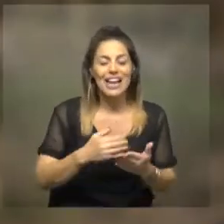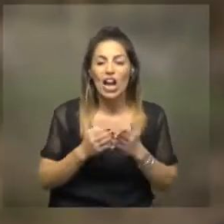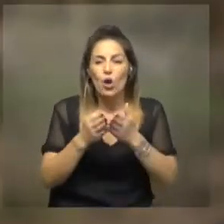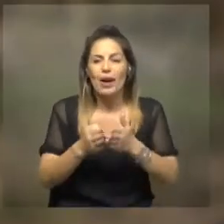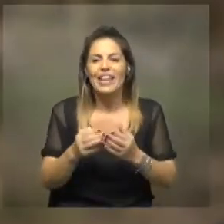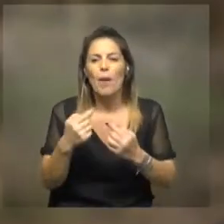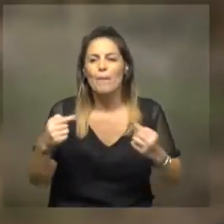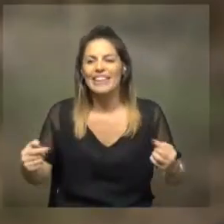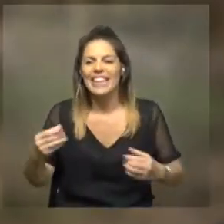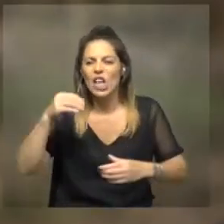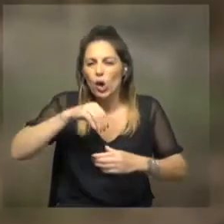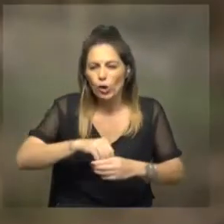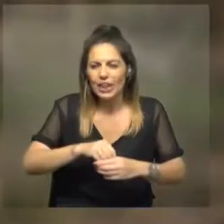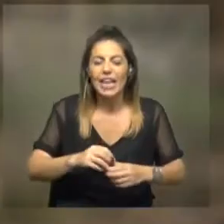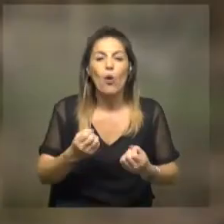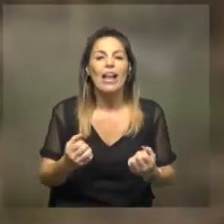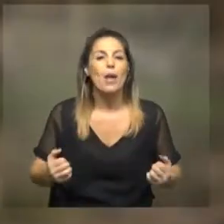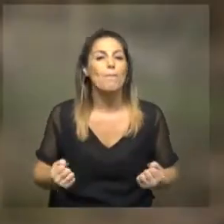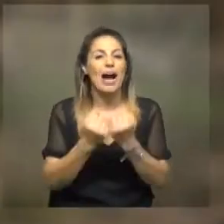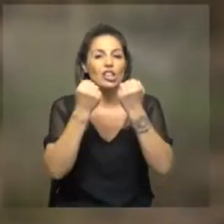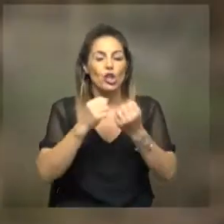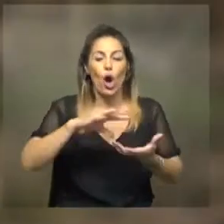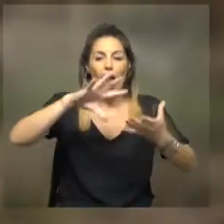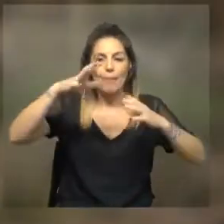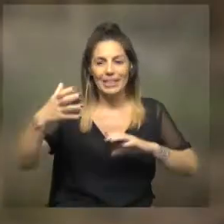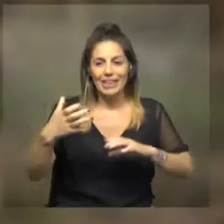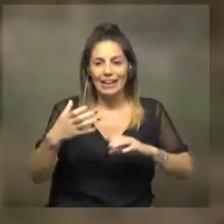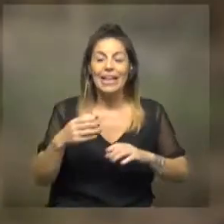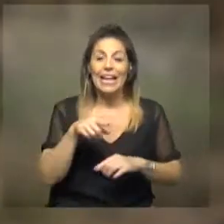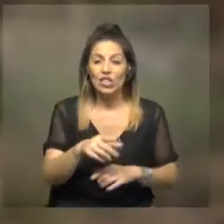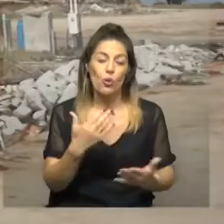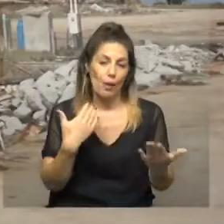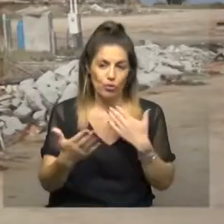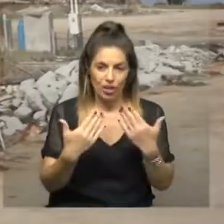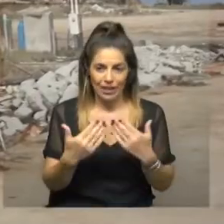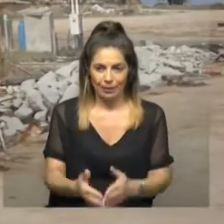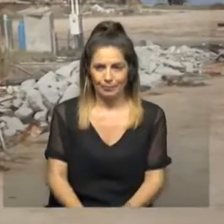contienen? ¿Y cuál es el impacto ambiental que puede tener? De eso vamos a hablar en este informe.